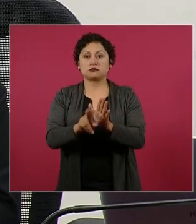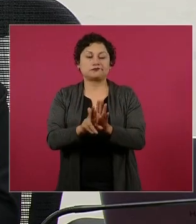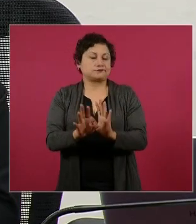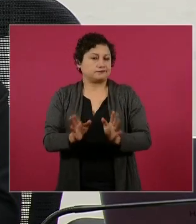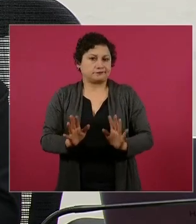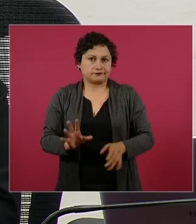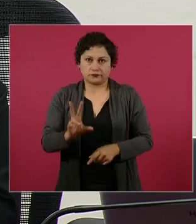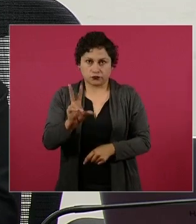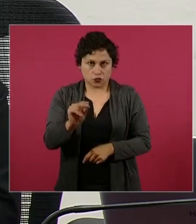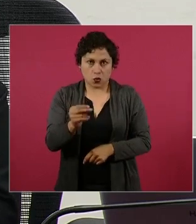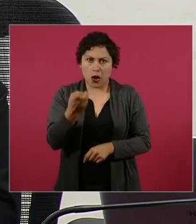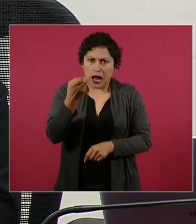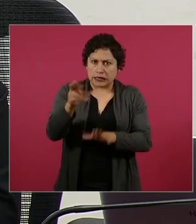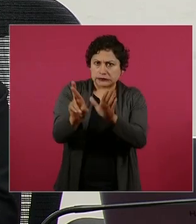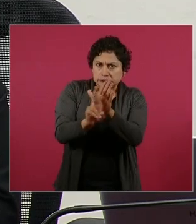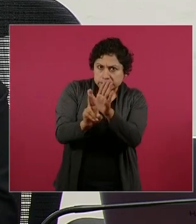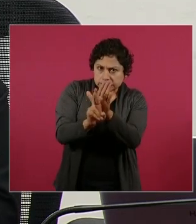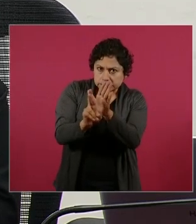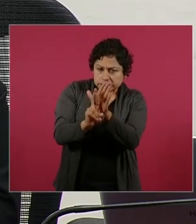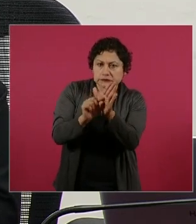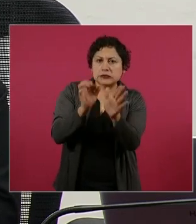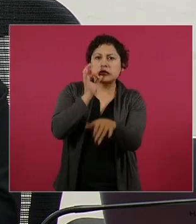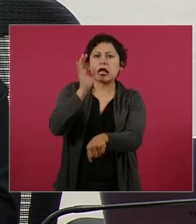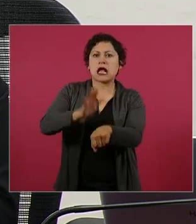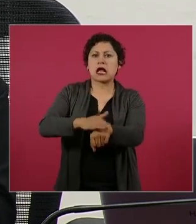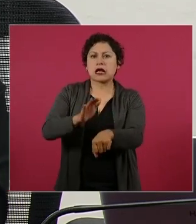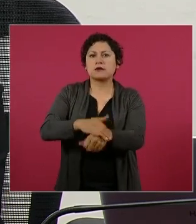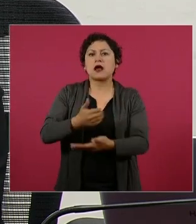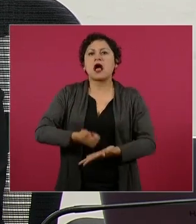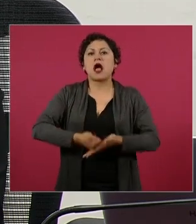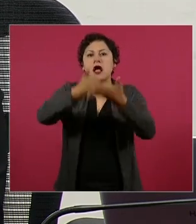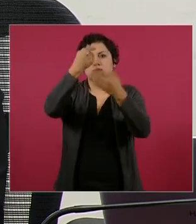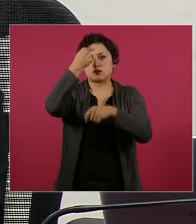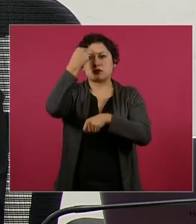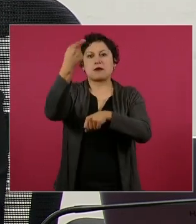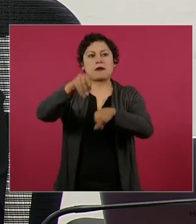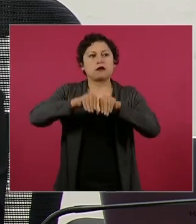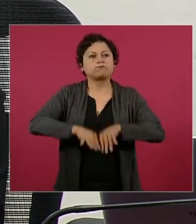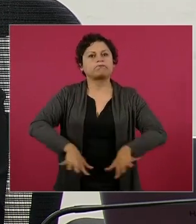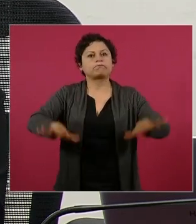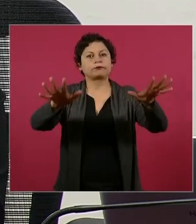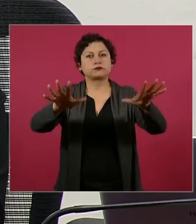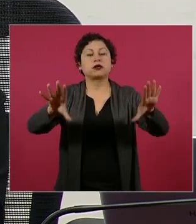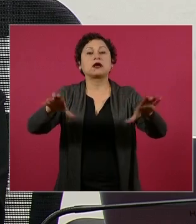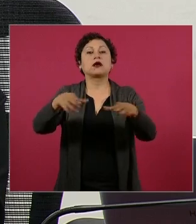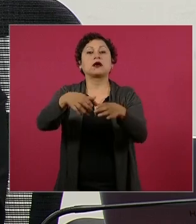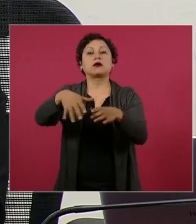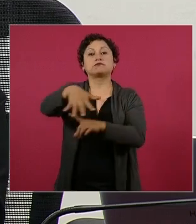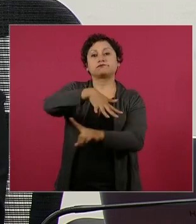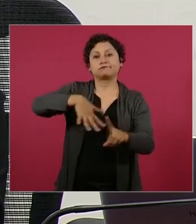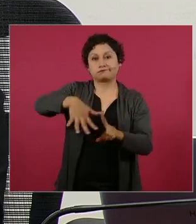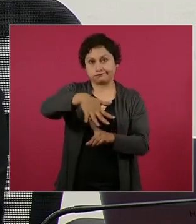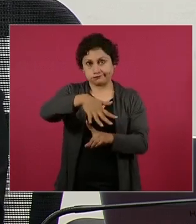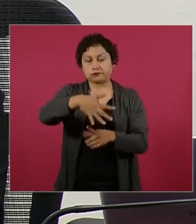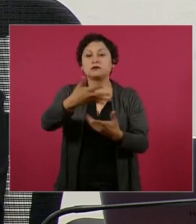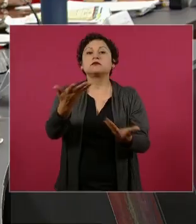nos ayuda a hacer llamados a la población de manera regional. Si